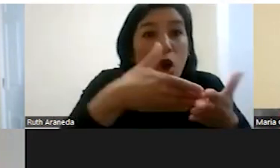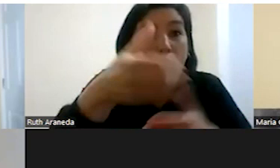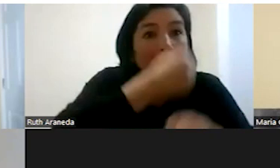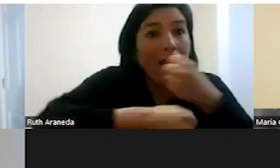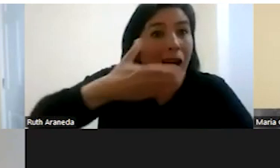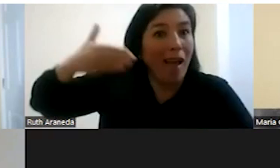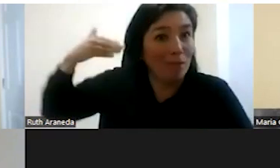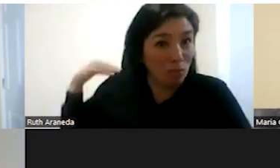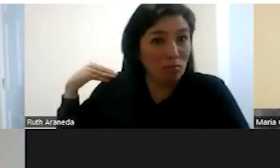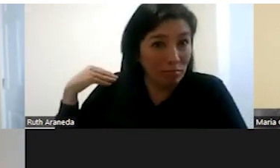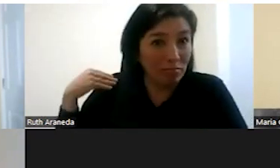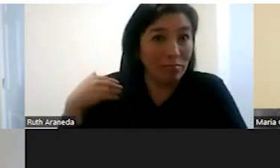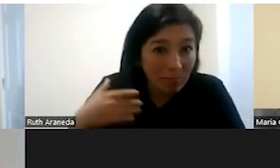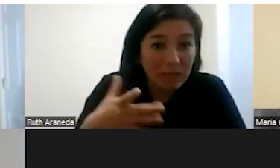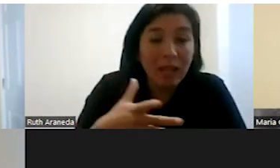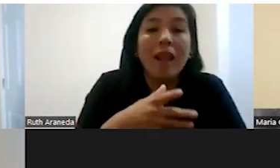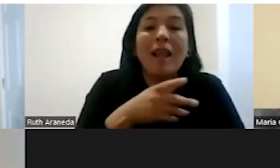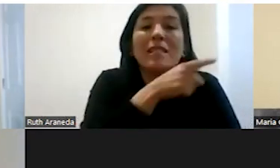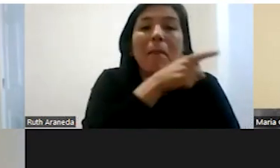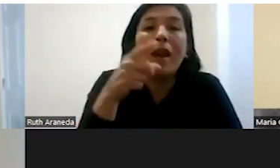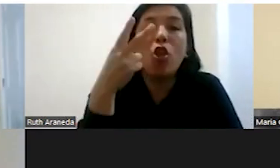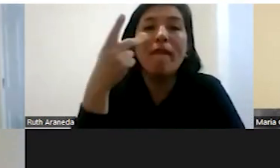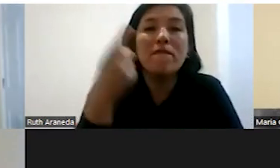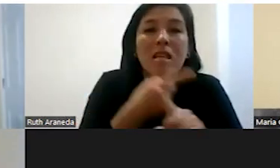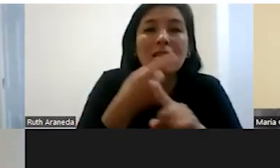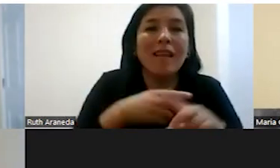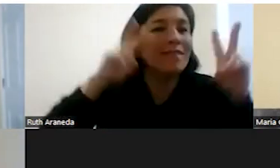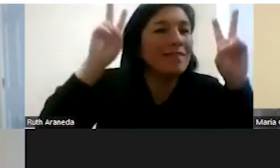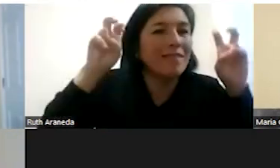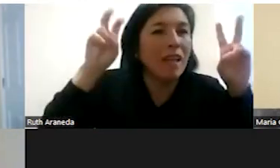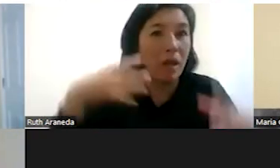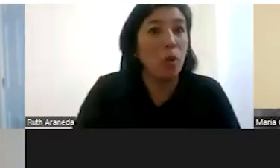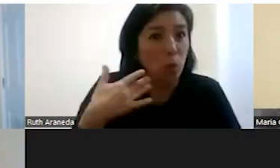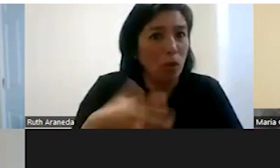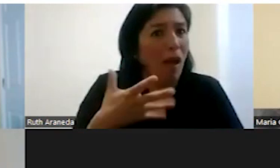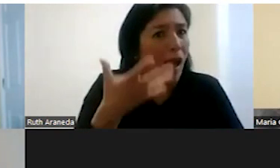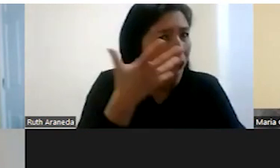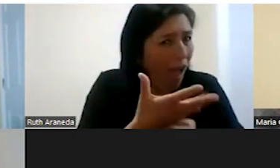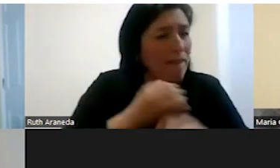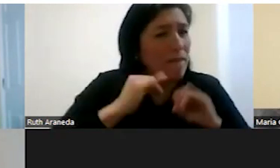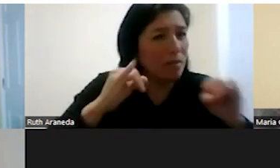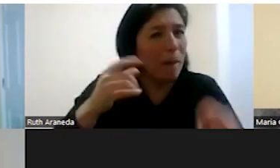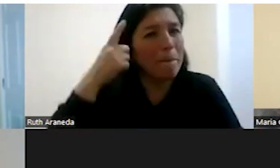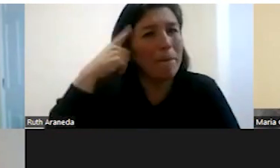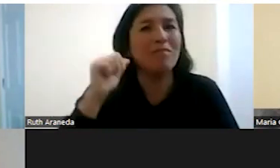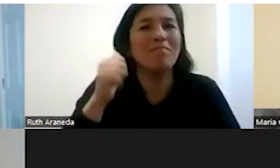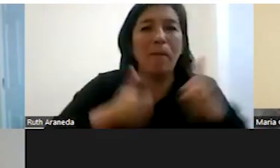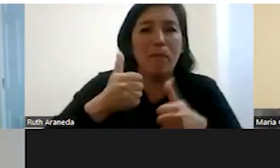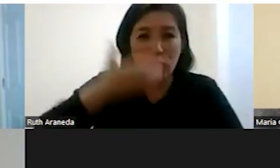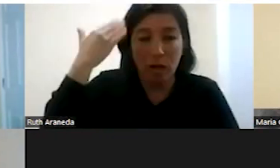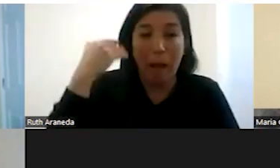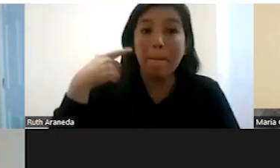Cursos semestrales de dos clases a la semana de este tema. O sea, da para eso. Pero eso para a nivel ya más profesional. Pero a nivel de